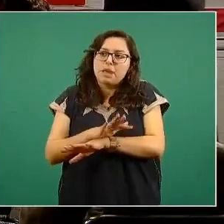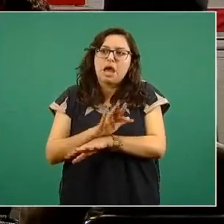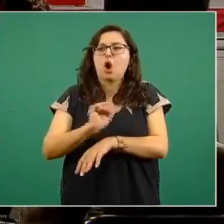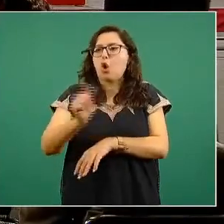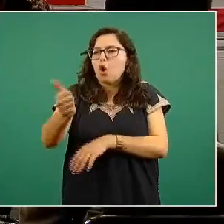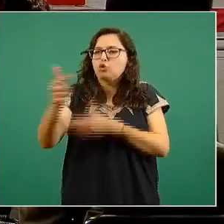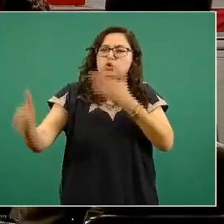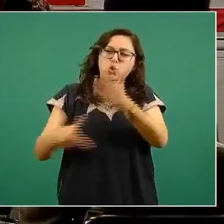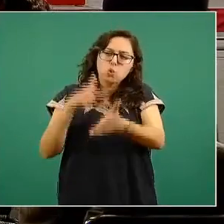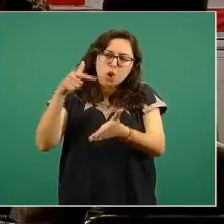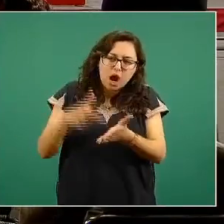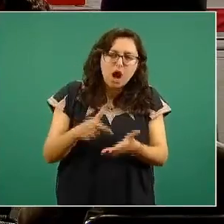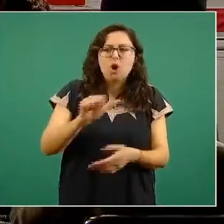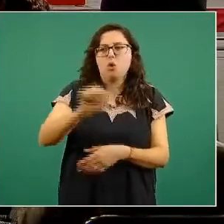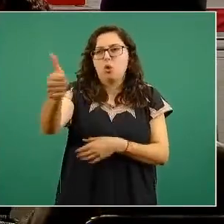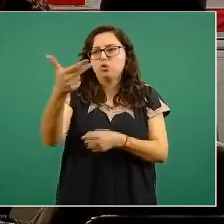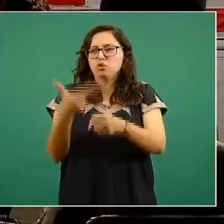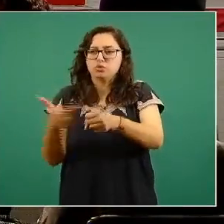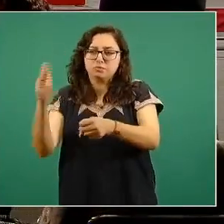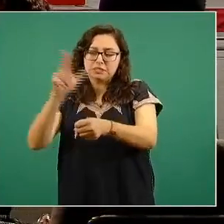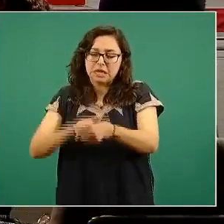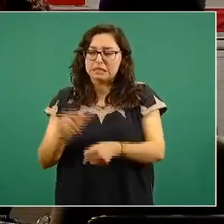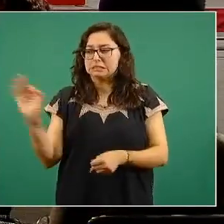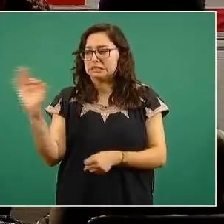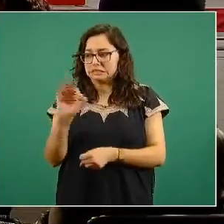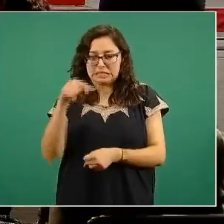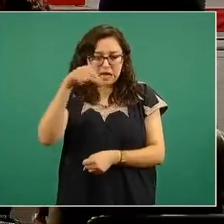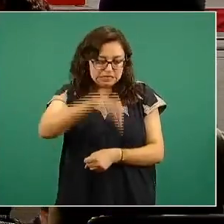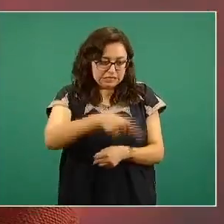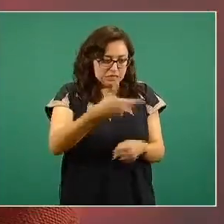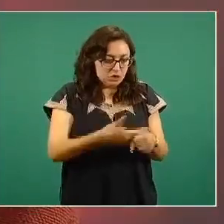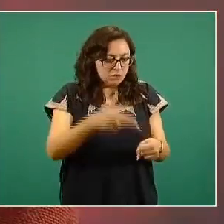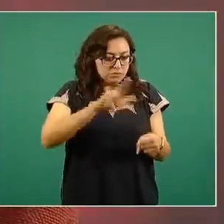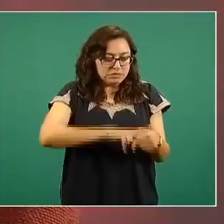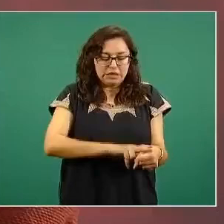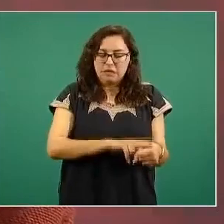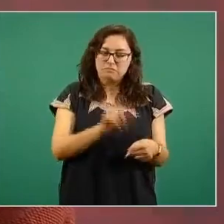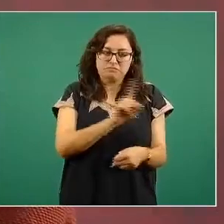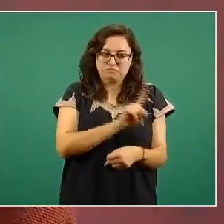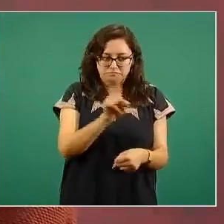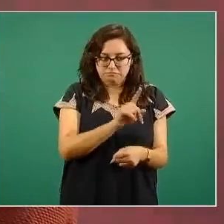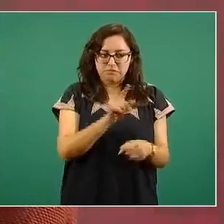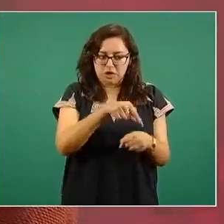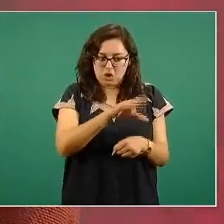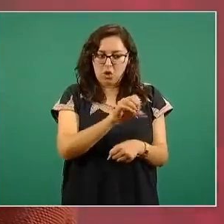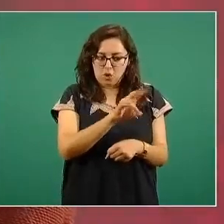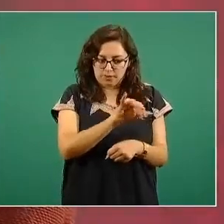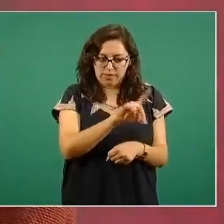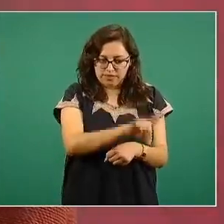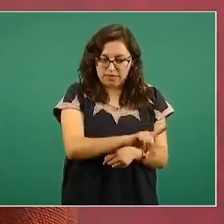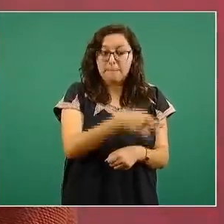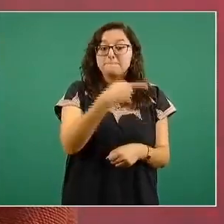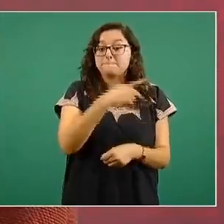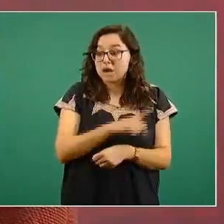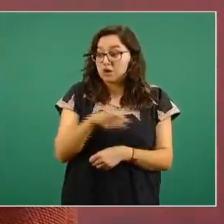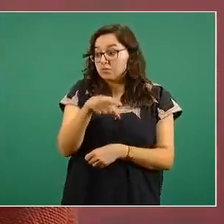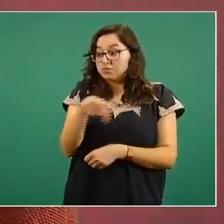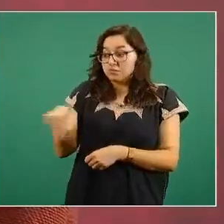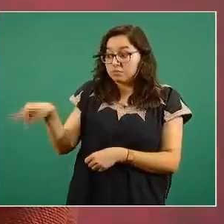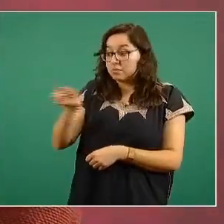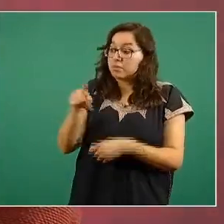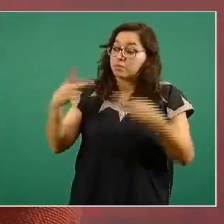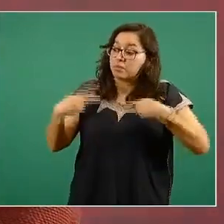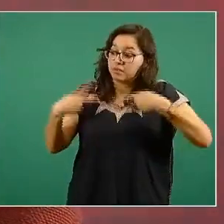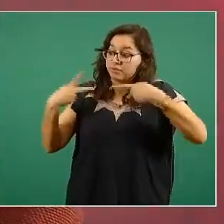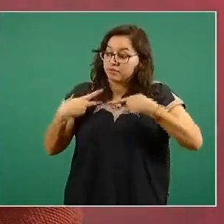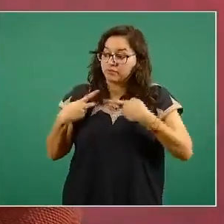un hospital que atendía a personas y que se volvió hospital COVID, se le indicaron, por ejemplo, a los derechohabientes